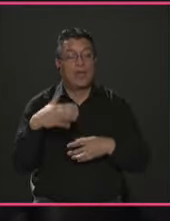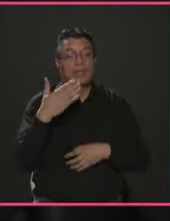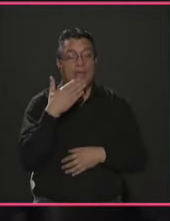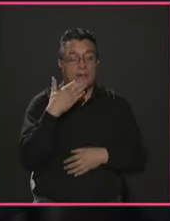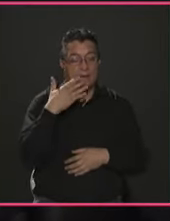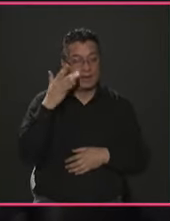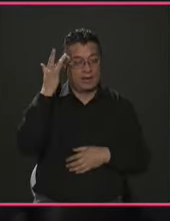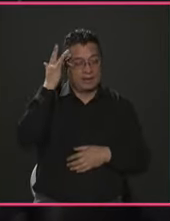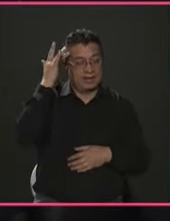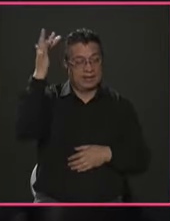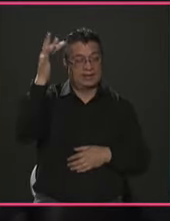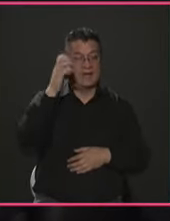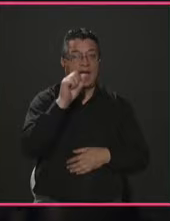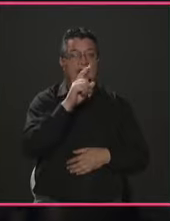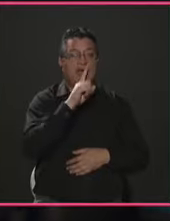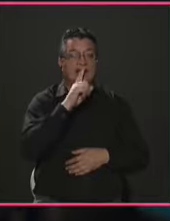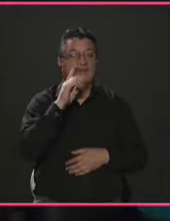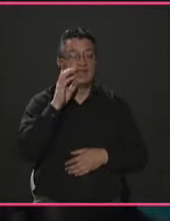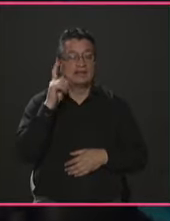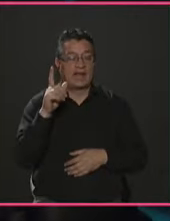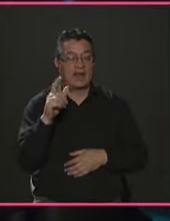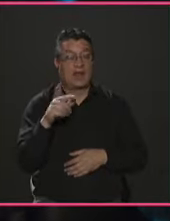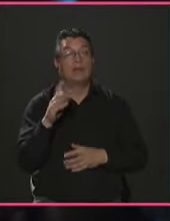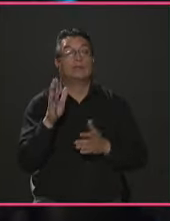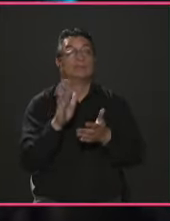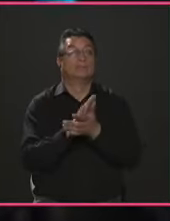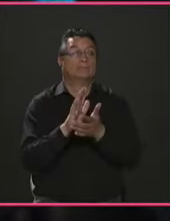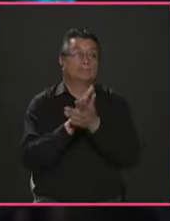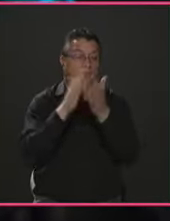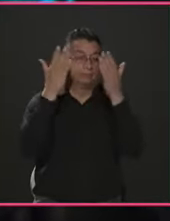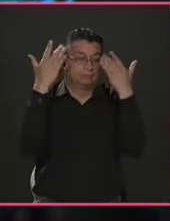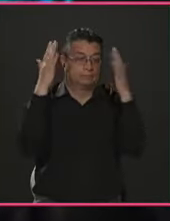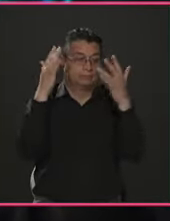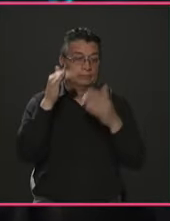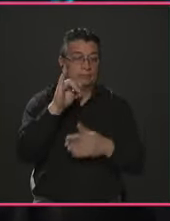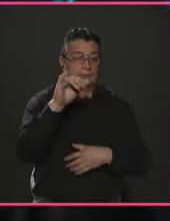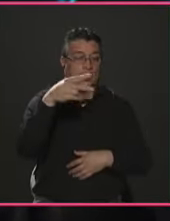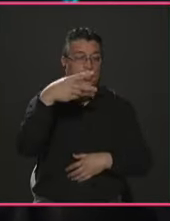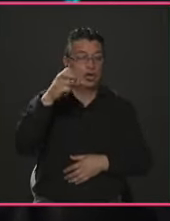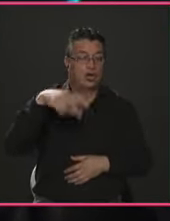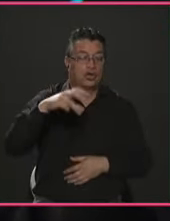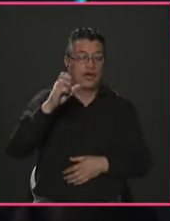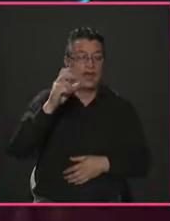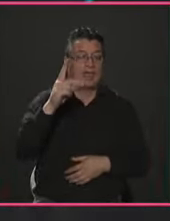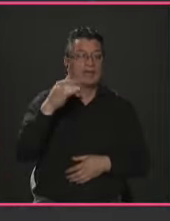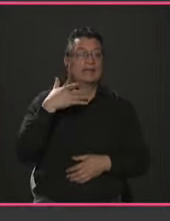Inteligencia artificial le damos un fuerte aplauso entonces a John